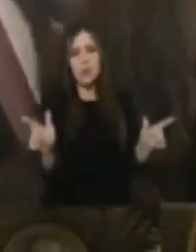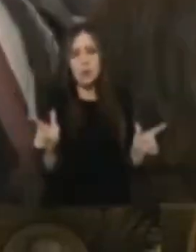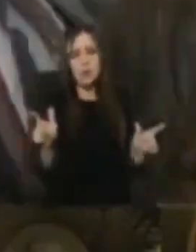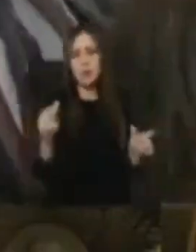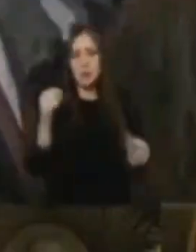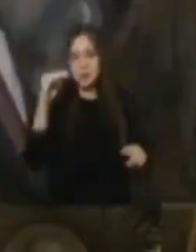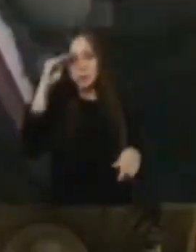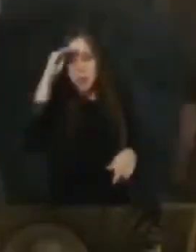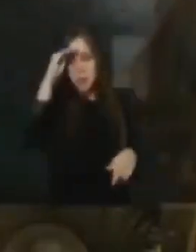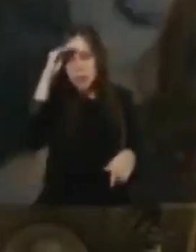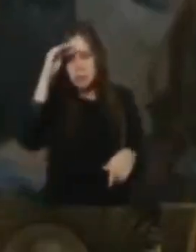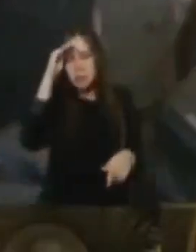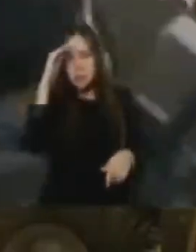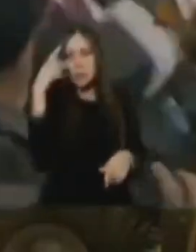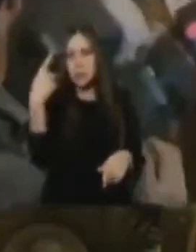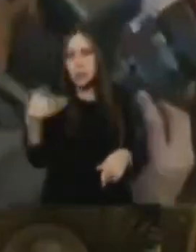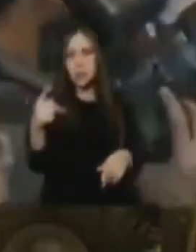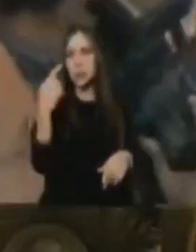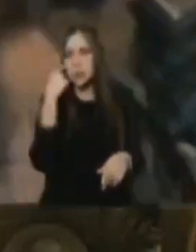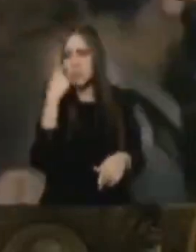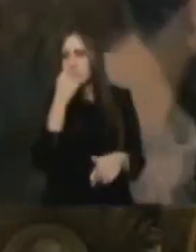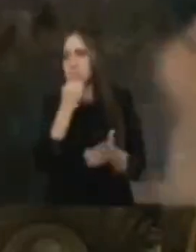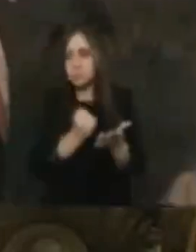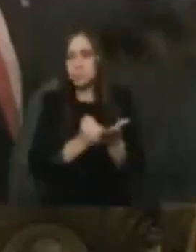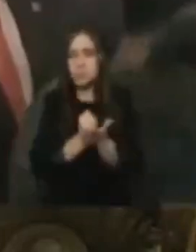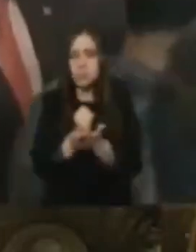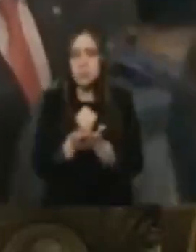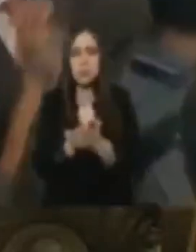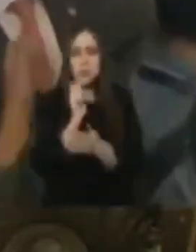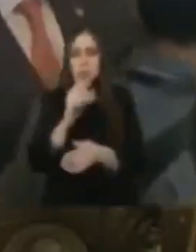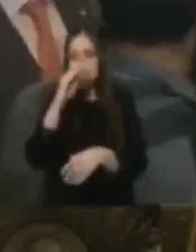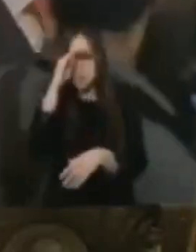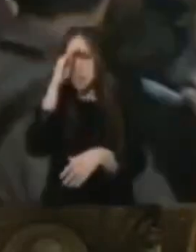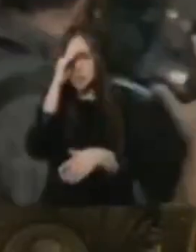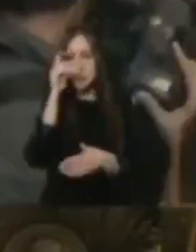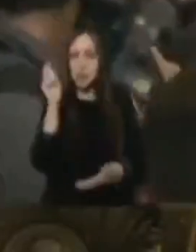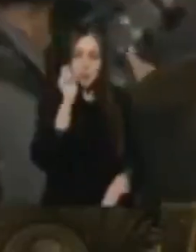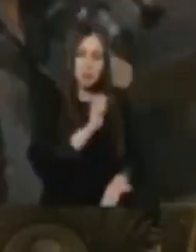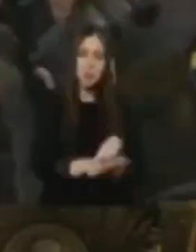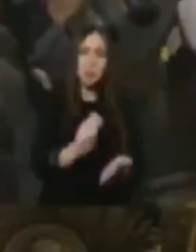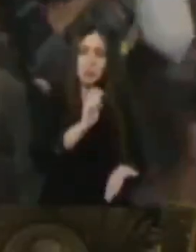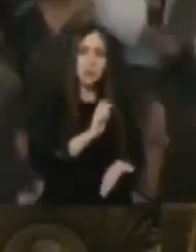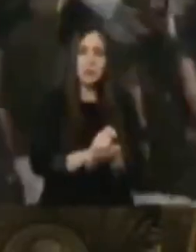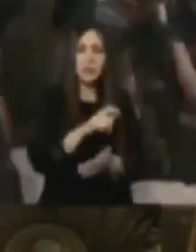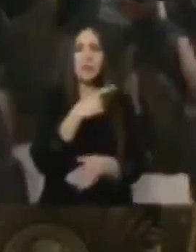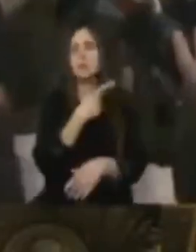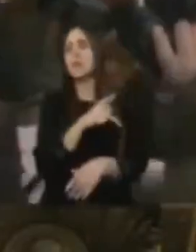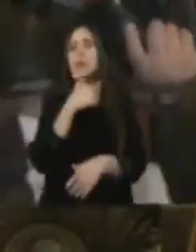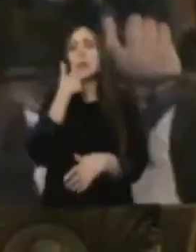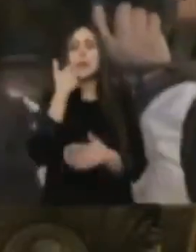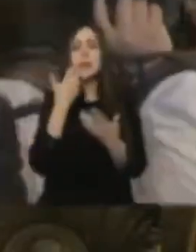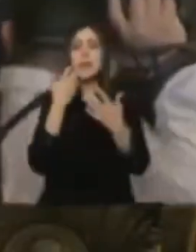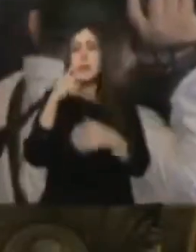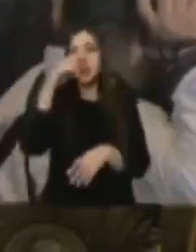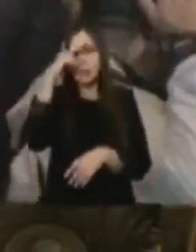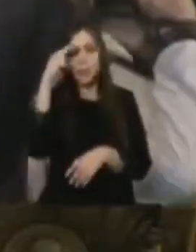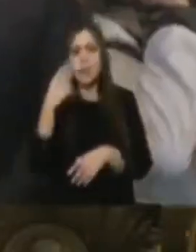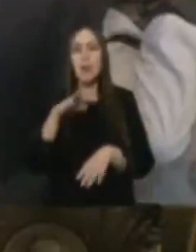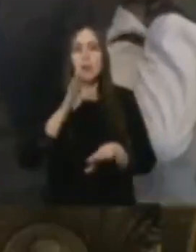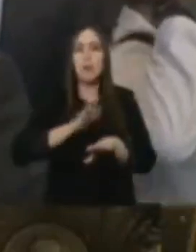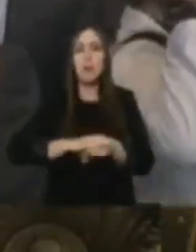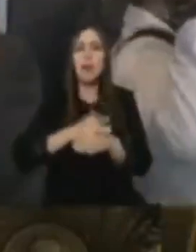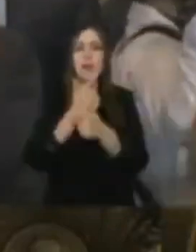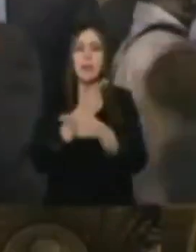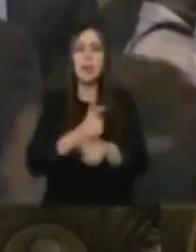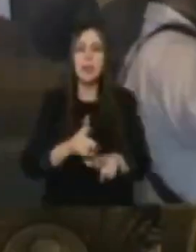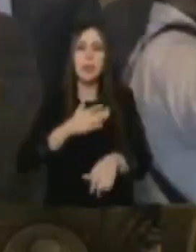en sus opiniones, sus convicciones como parte, por supuesto, de un México cambiante, cada vez más libre, justo,